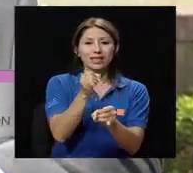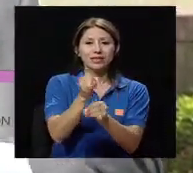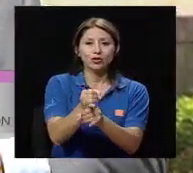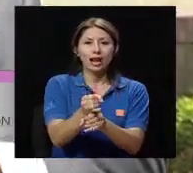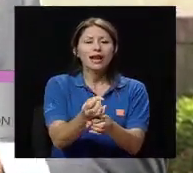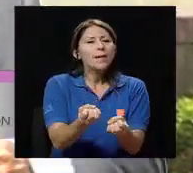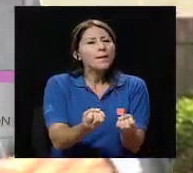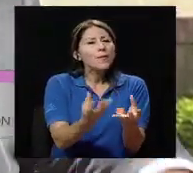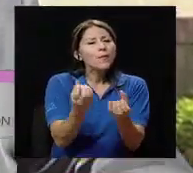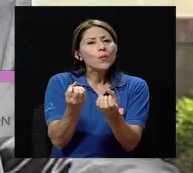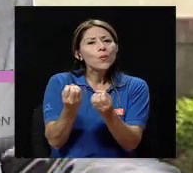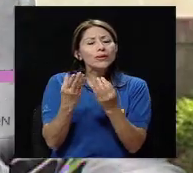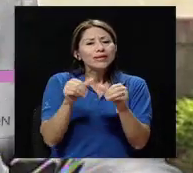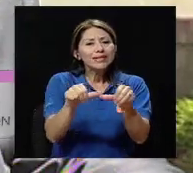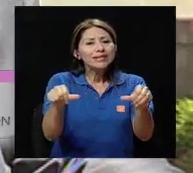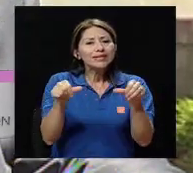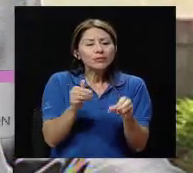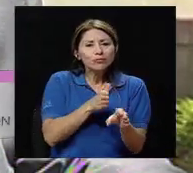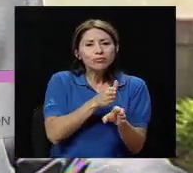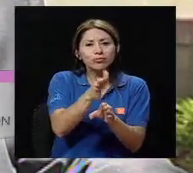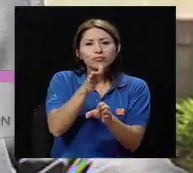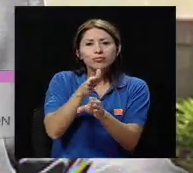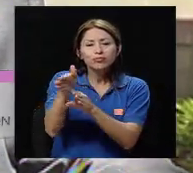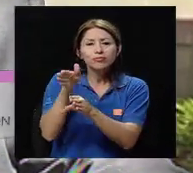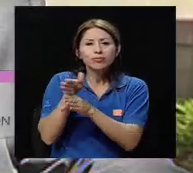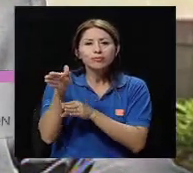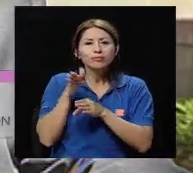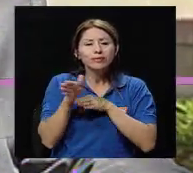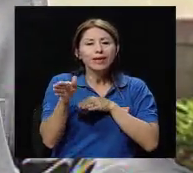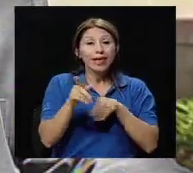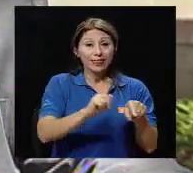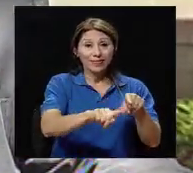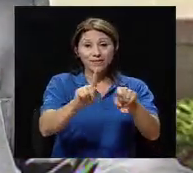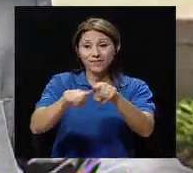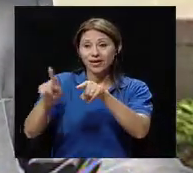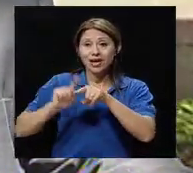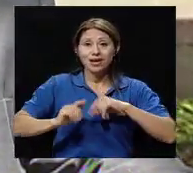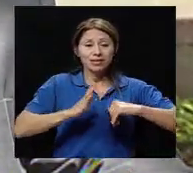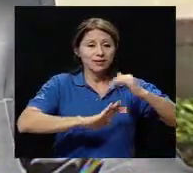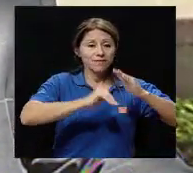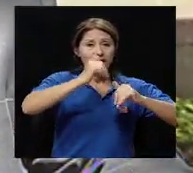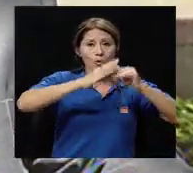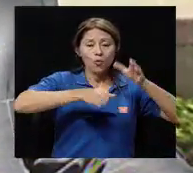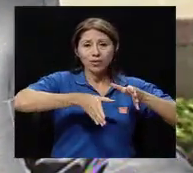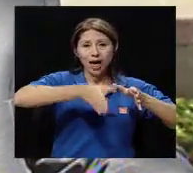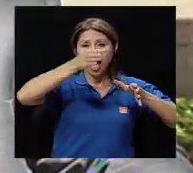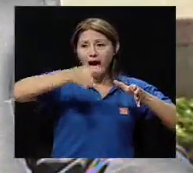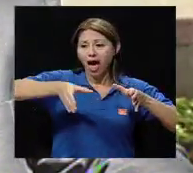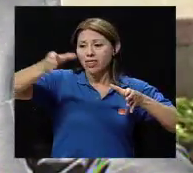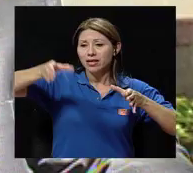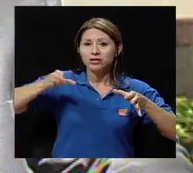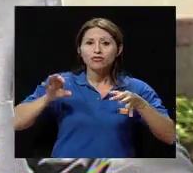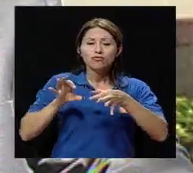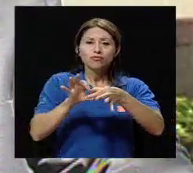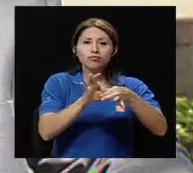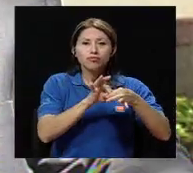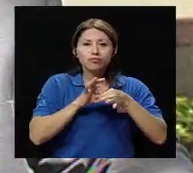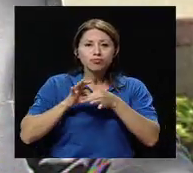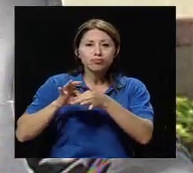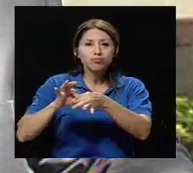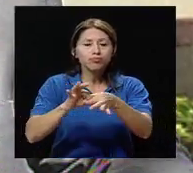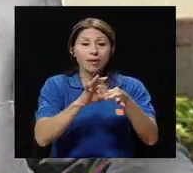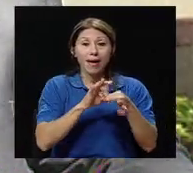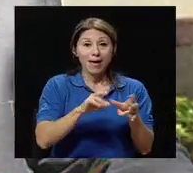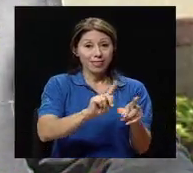Institucional, que es multidisciplinaria, interfacultad, interescuelas, donde tenemos dichosamente